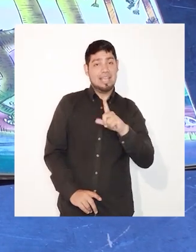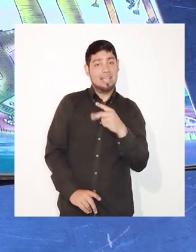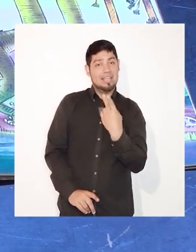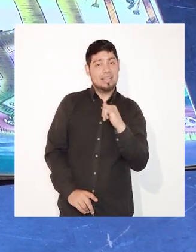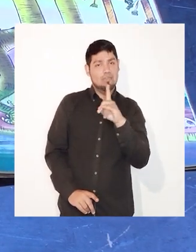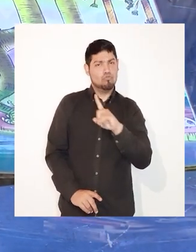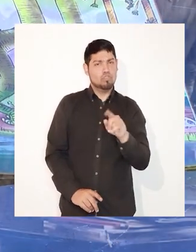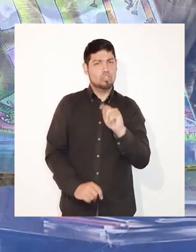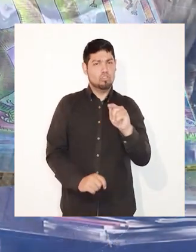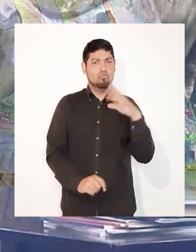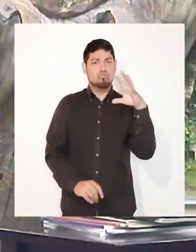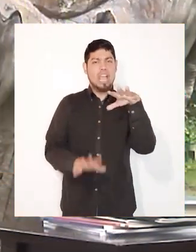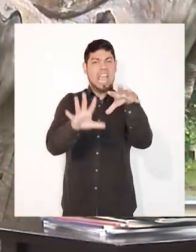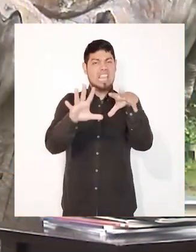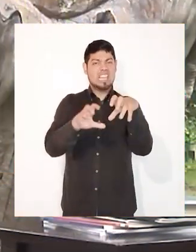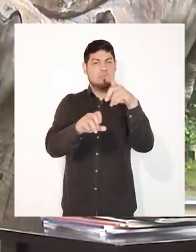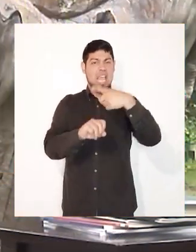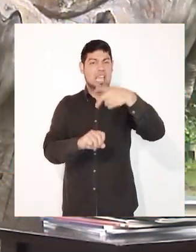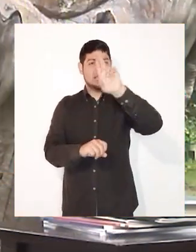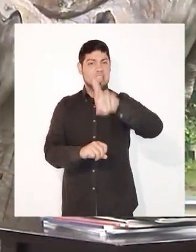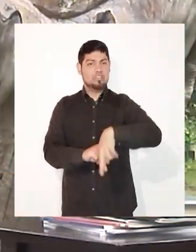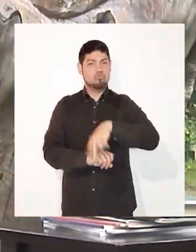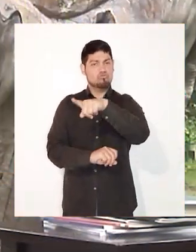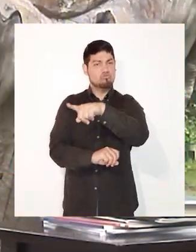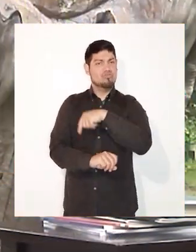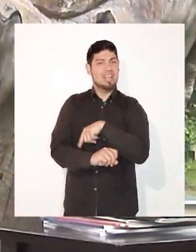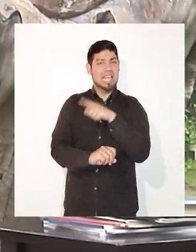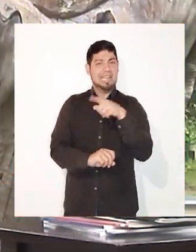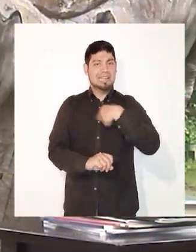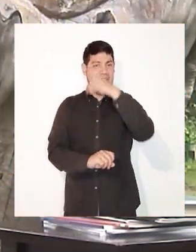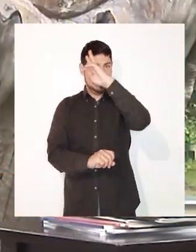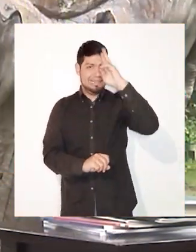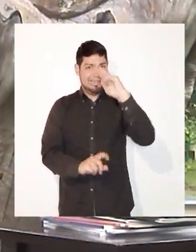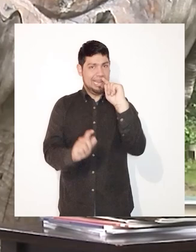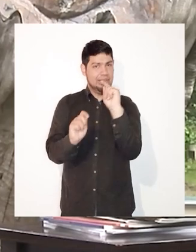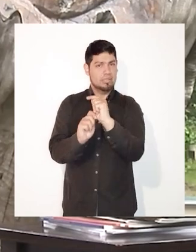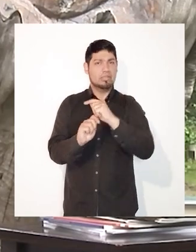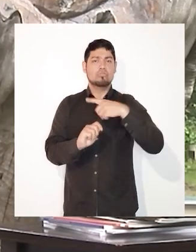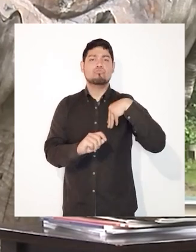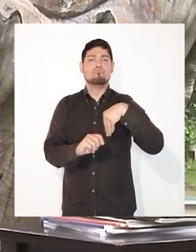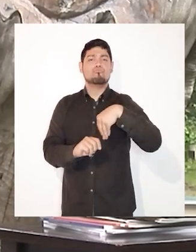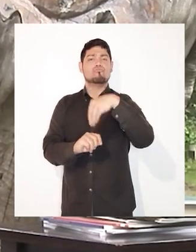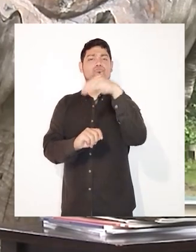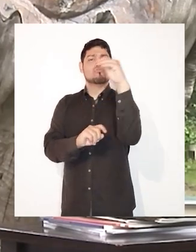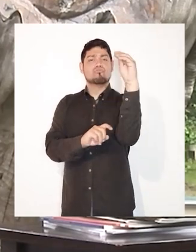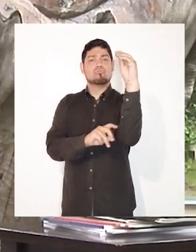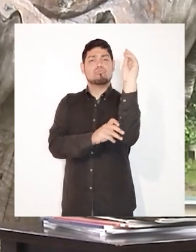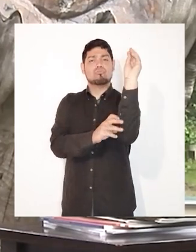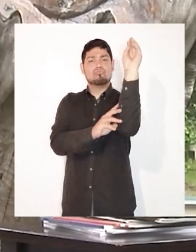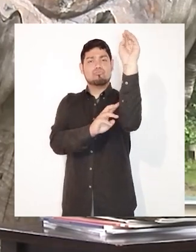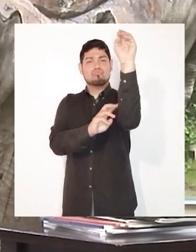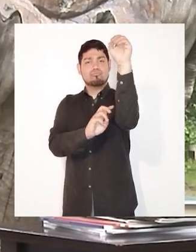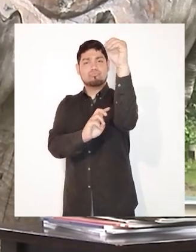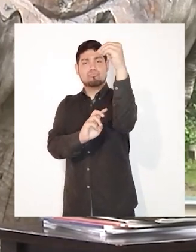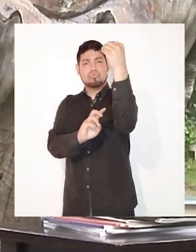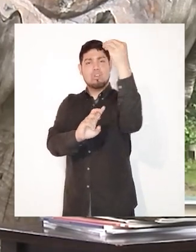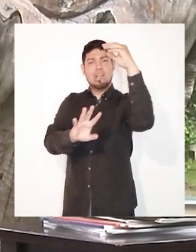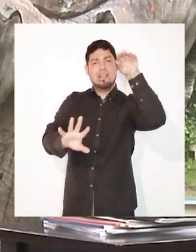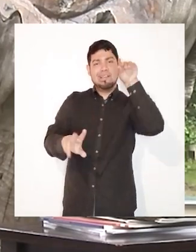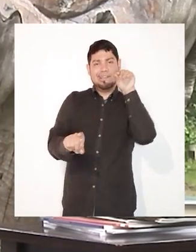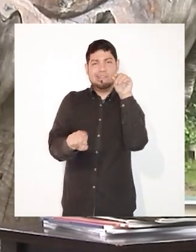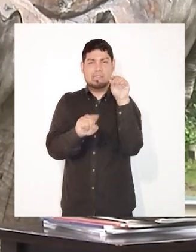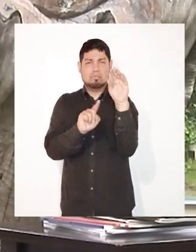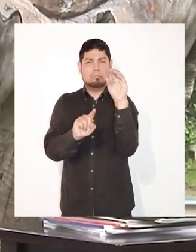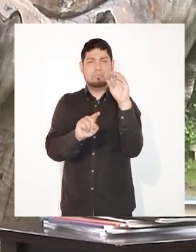aquel tiempo, Elvis, el gran saurio del sur, era el rey. Su colorida cresta tocaba con el